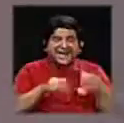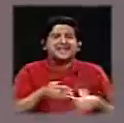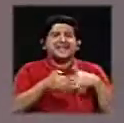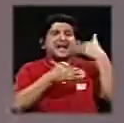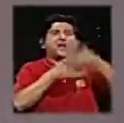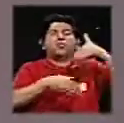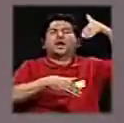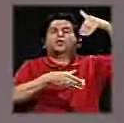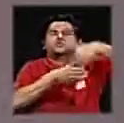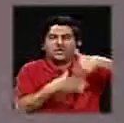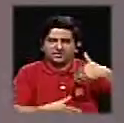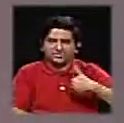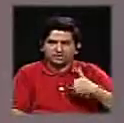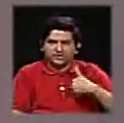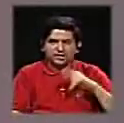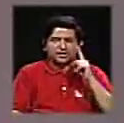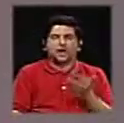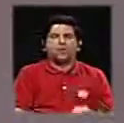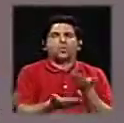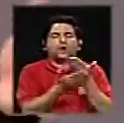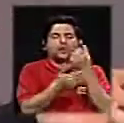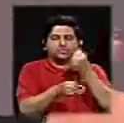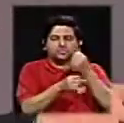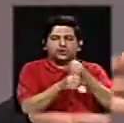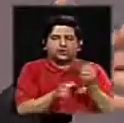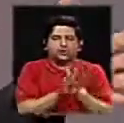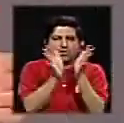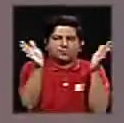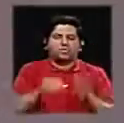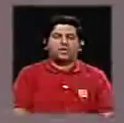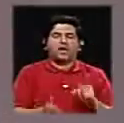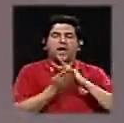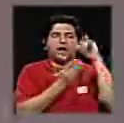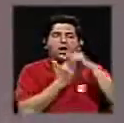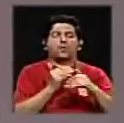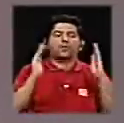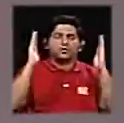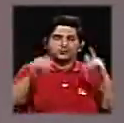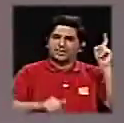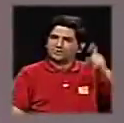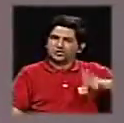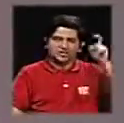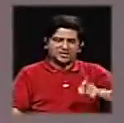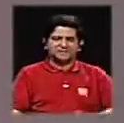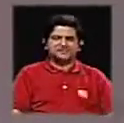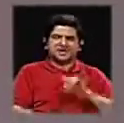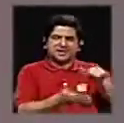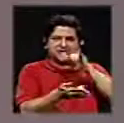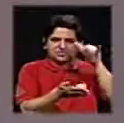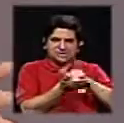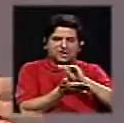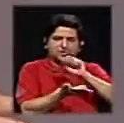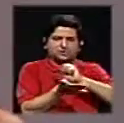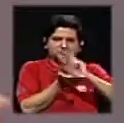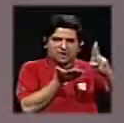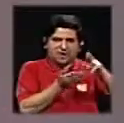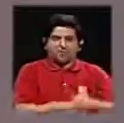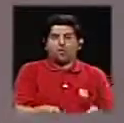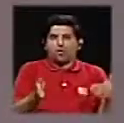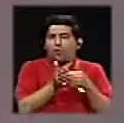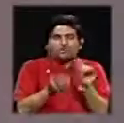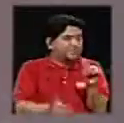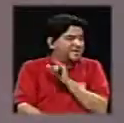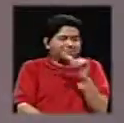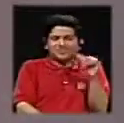posteriormente intervenida por una concesión de obra pública o por un proyecto grande que necesariamente va a ir entre San José y San Ramón. Entonces ahí volvemos a lo